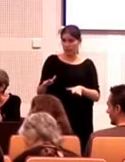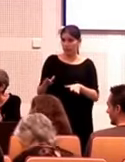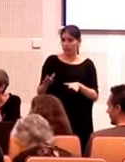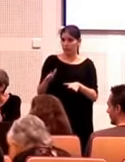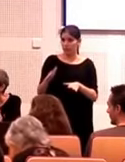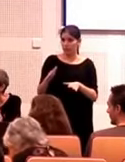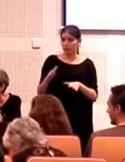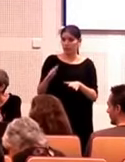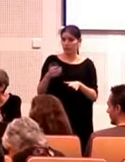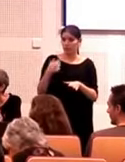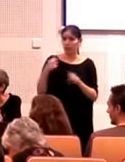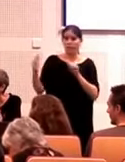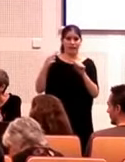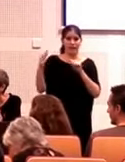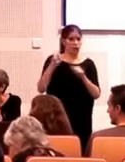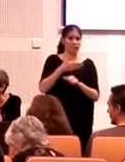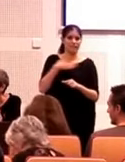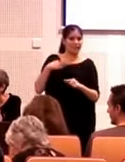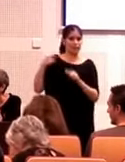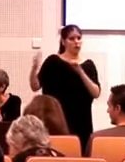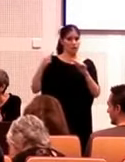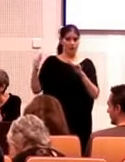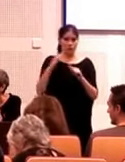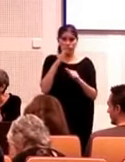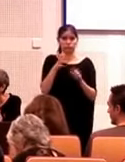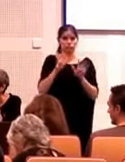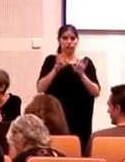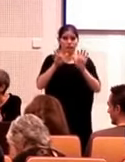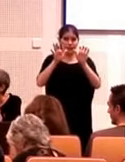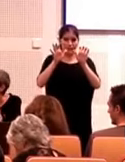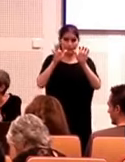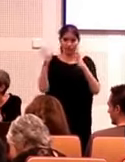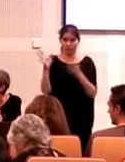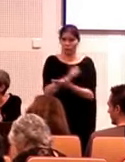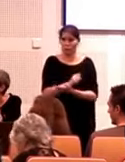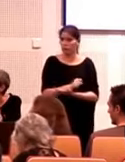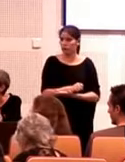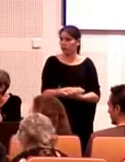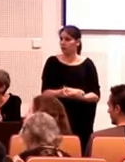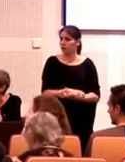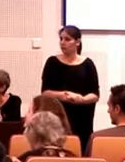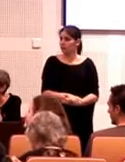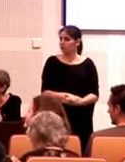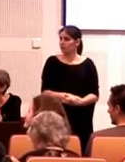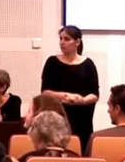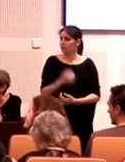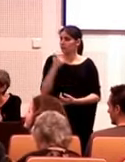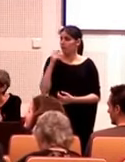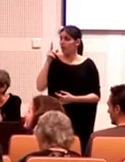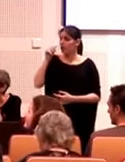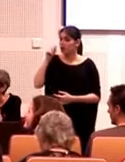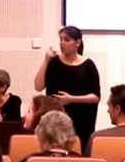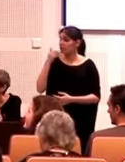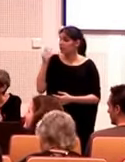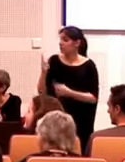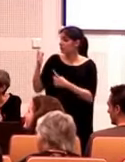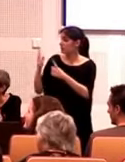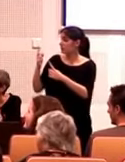que se realice un diálogo entre todos para que podamos aprender todos unos de otros. Bueno, ¿se anima algún chico, como digo yo? Me